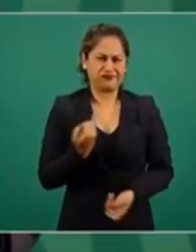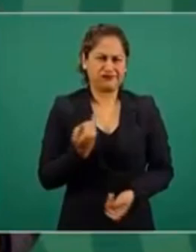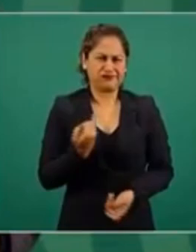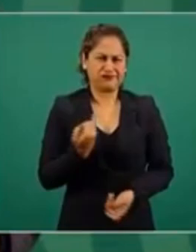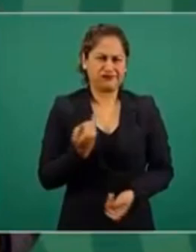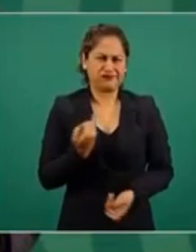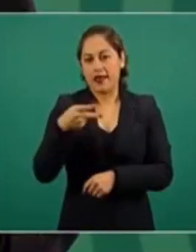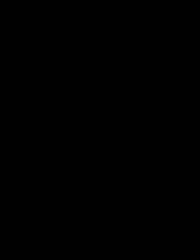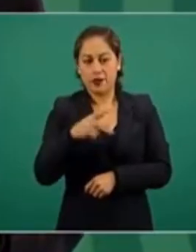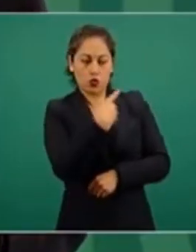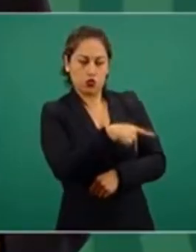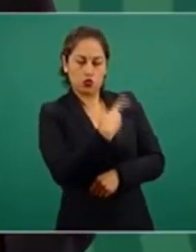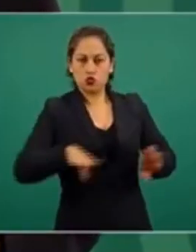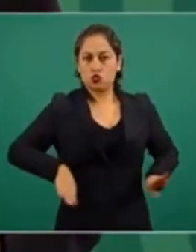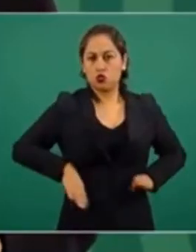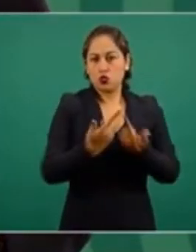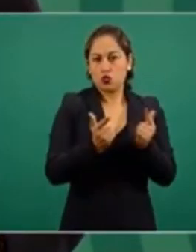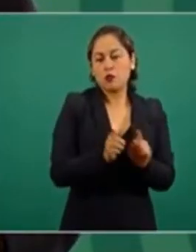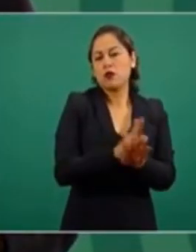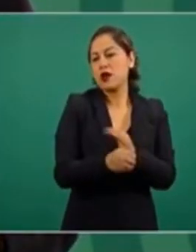de los grupos de intereses creados y se trata de...